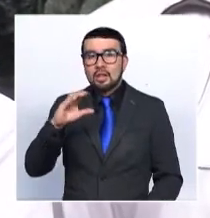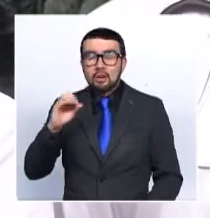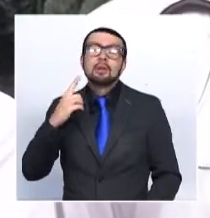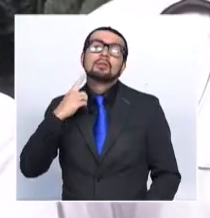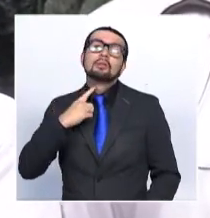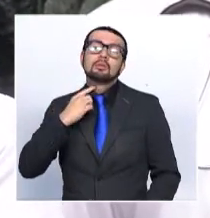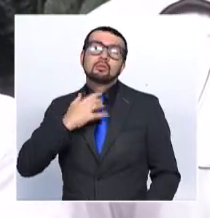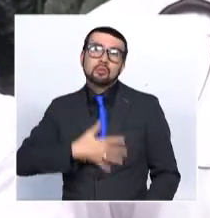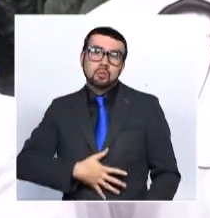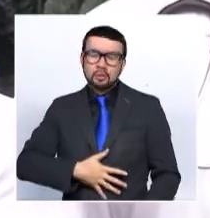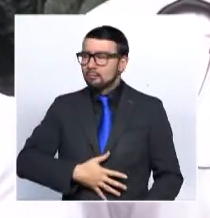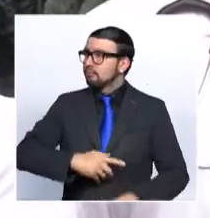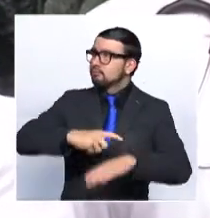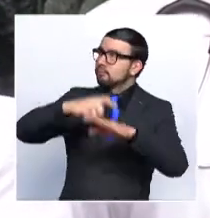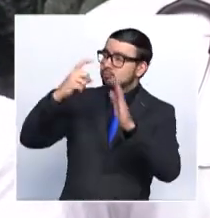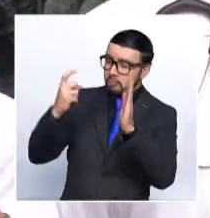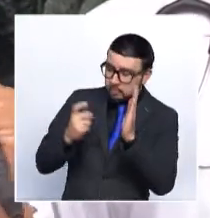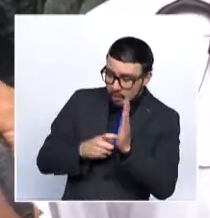y coprológico.